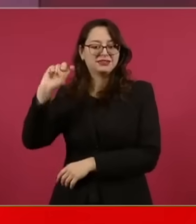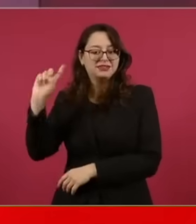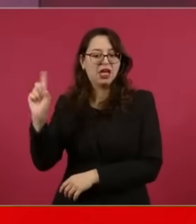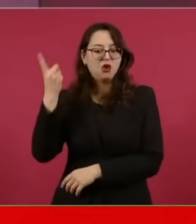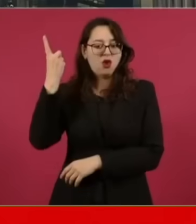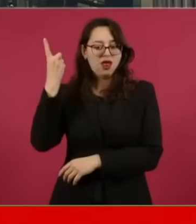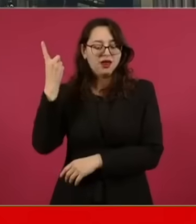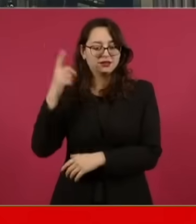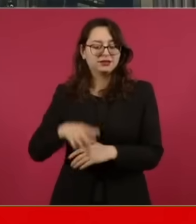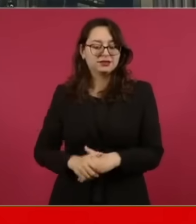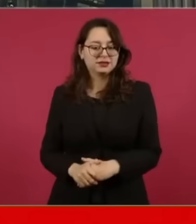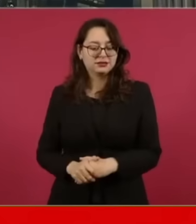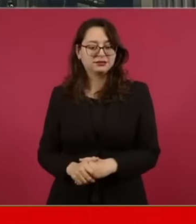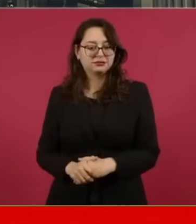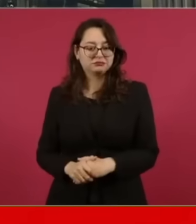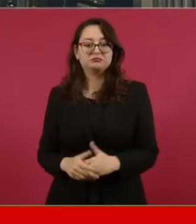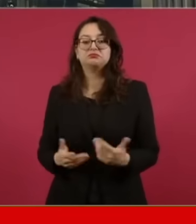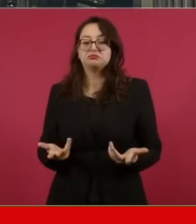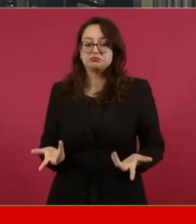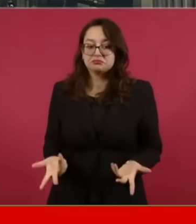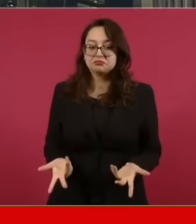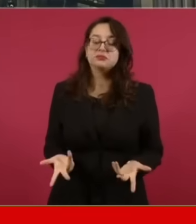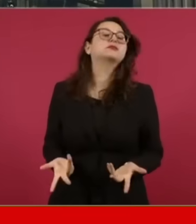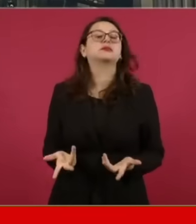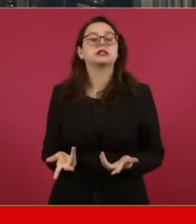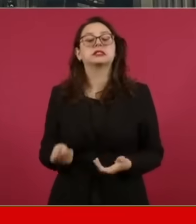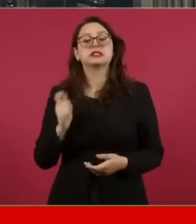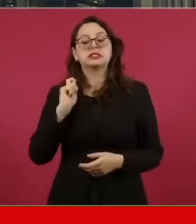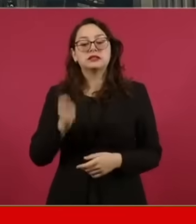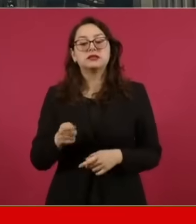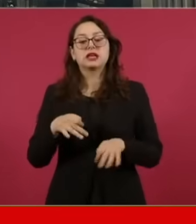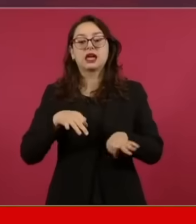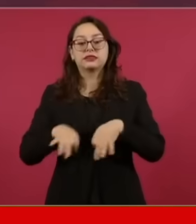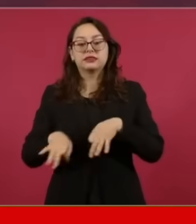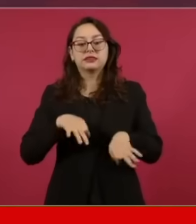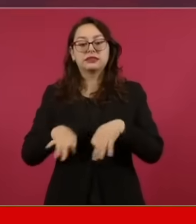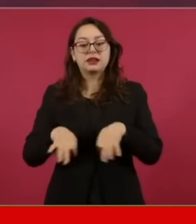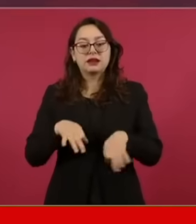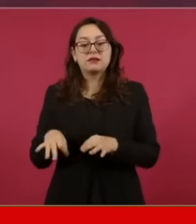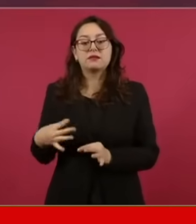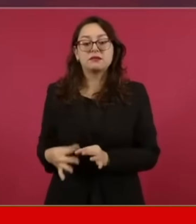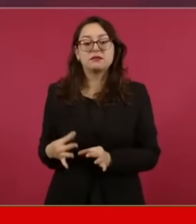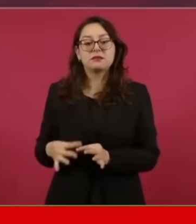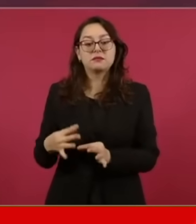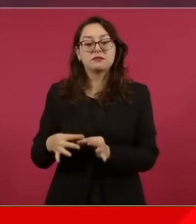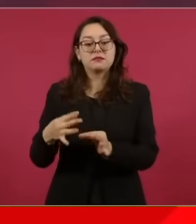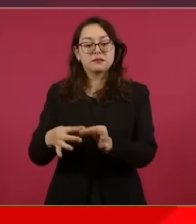$60. Entonces, hay más eficiencia porque no hay